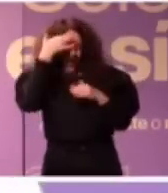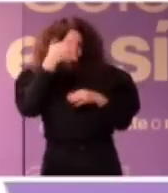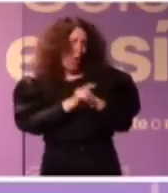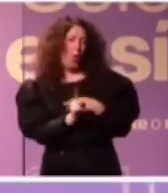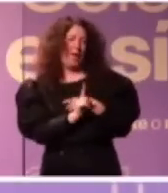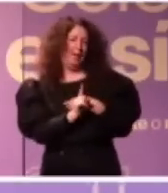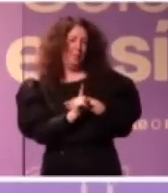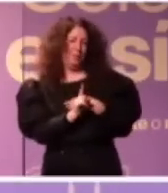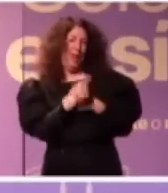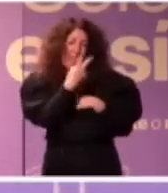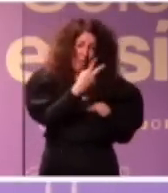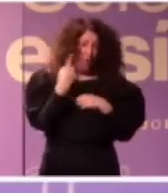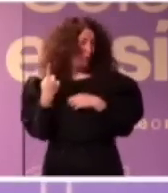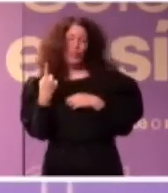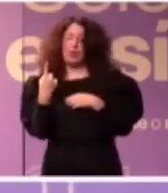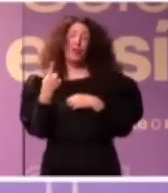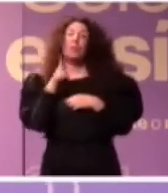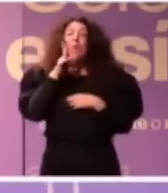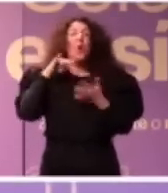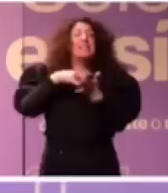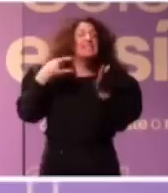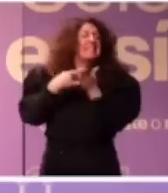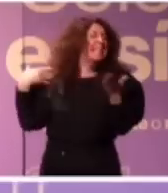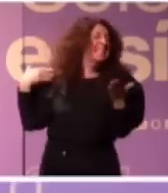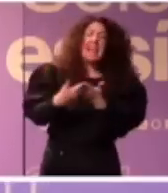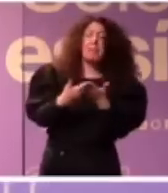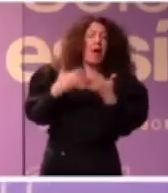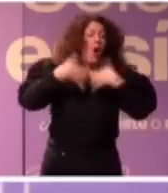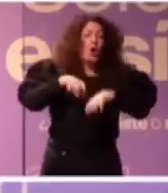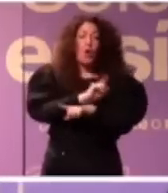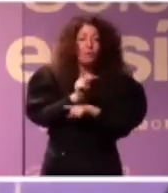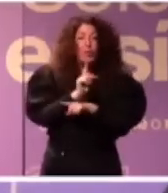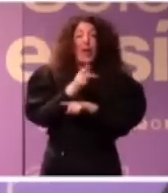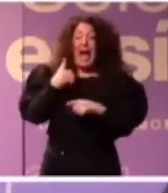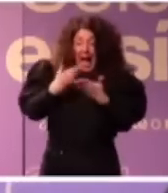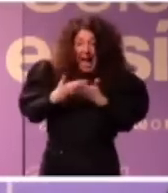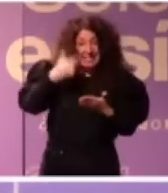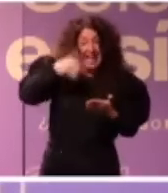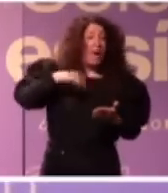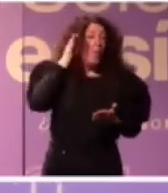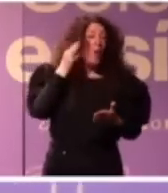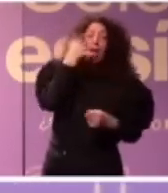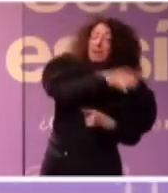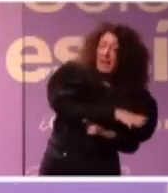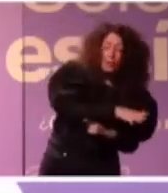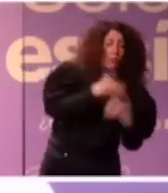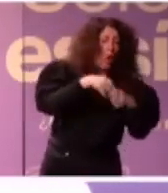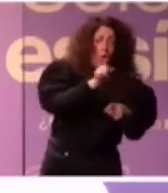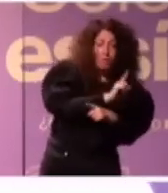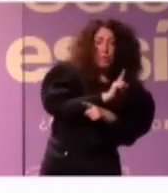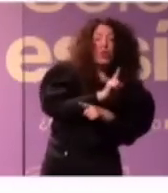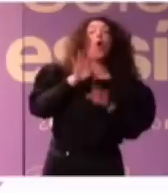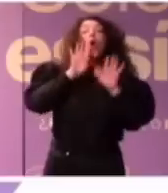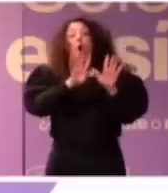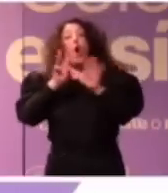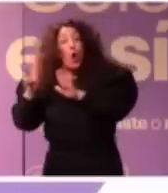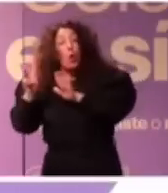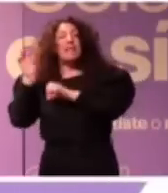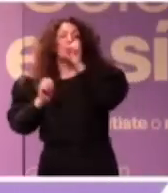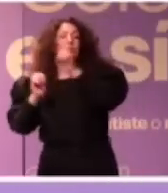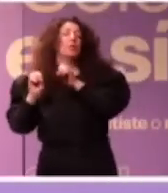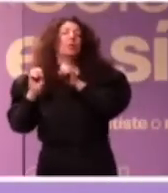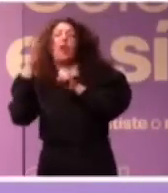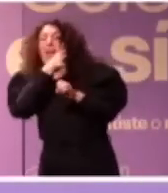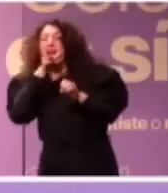El sistema no funcionaba ni para las mujeres que denuncian, ni para el 92% de las que no